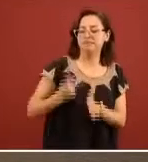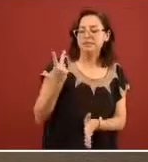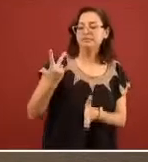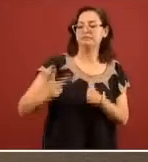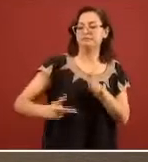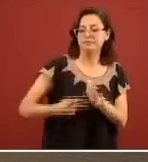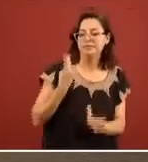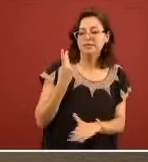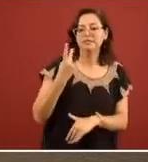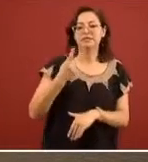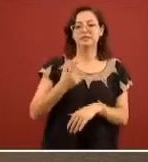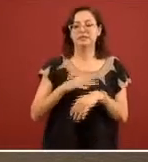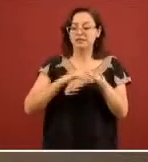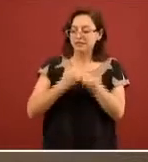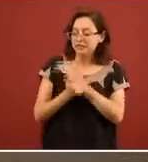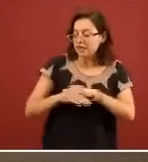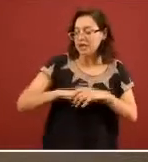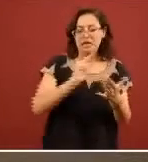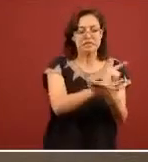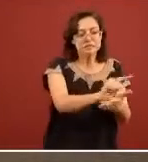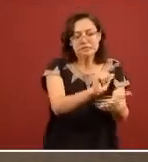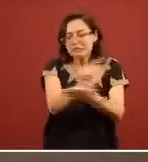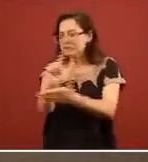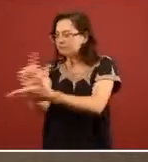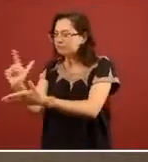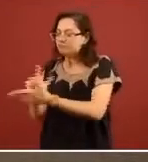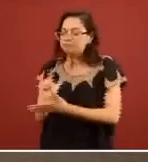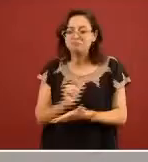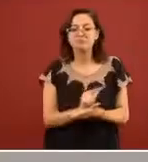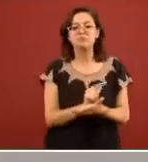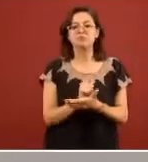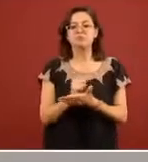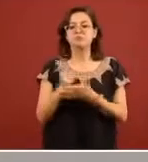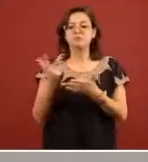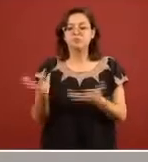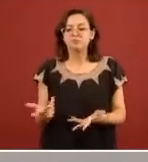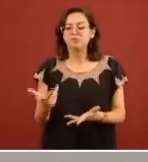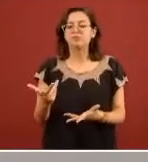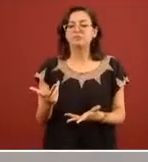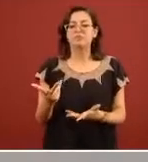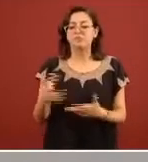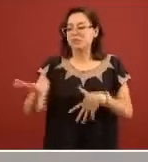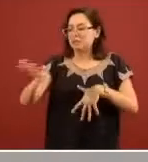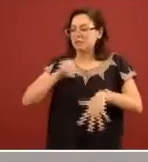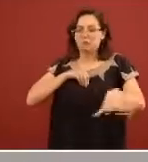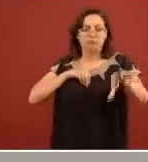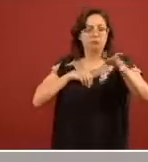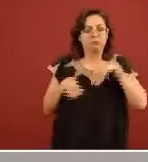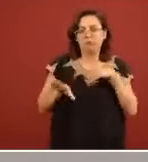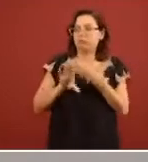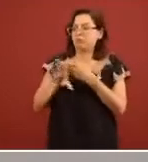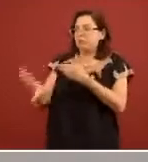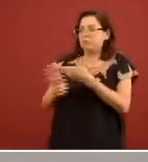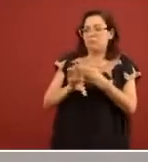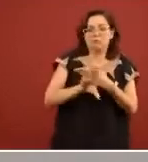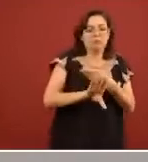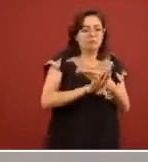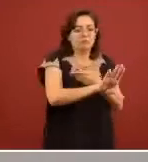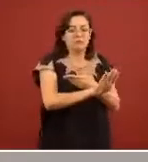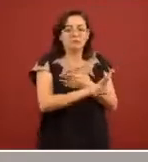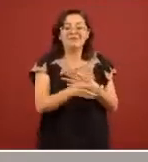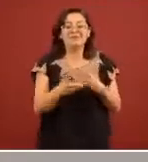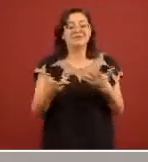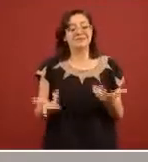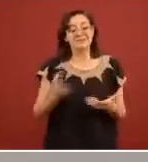lávate las manos, desinfecta, procura no tener estos riesgos de contagio. La vigilancia